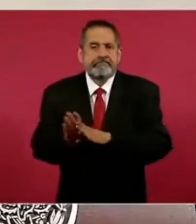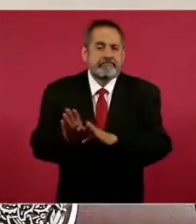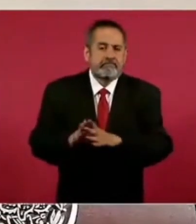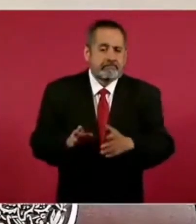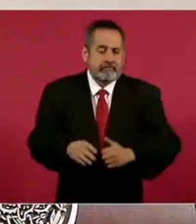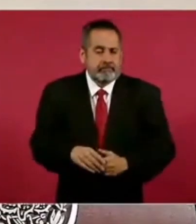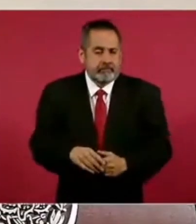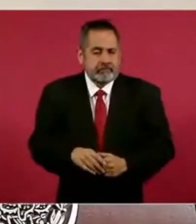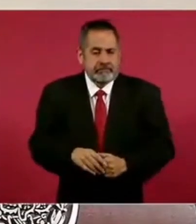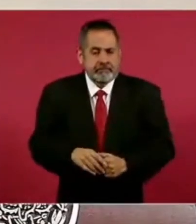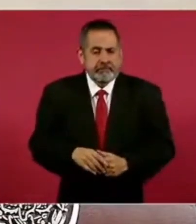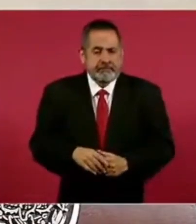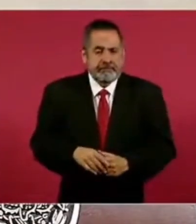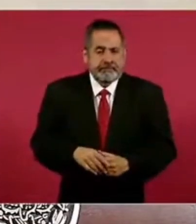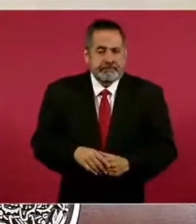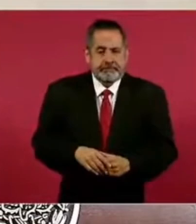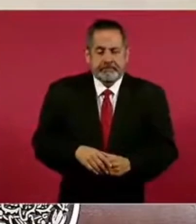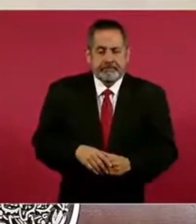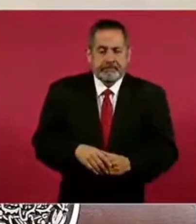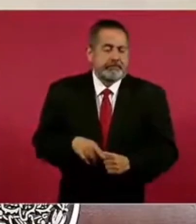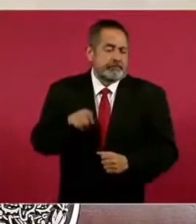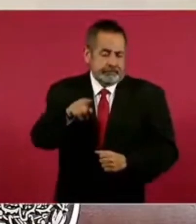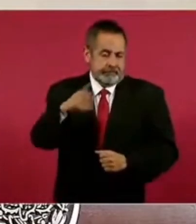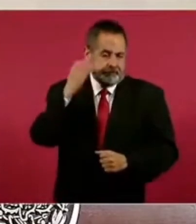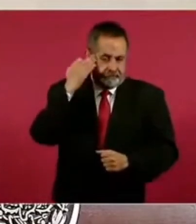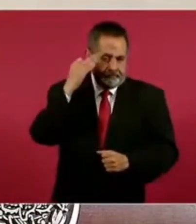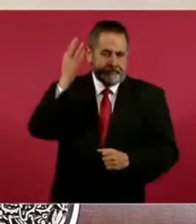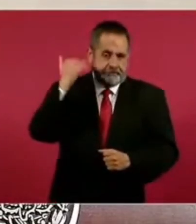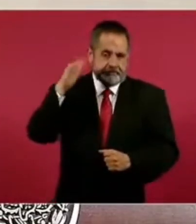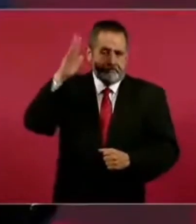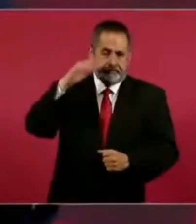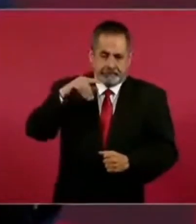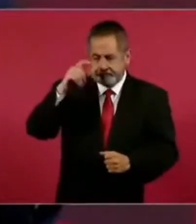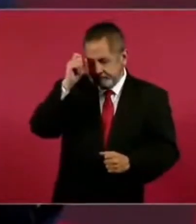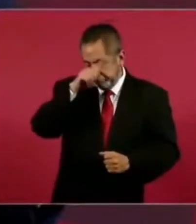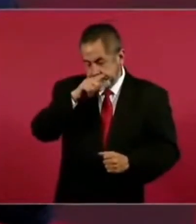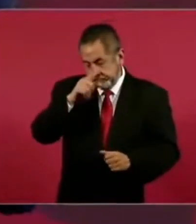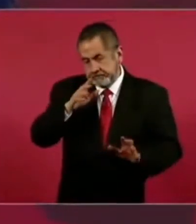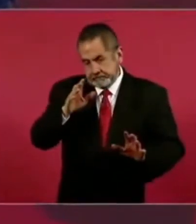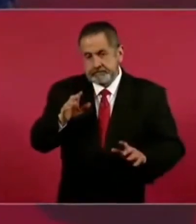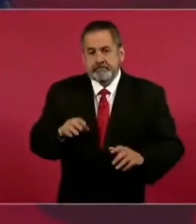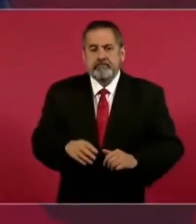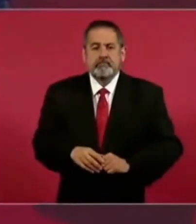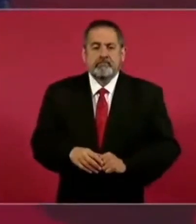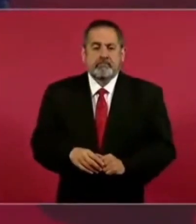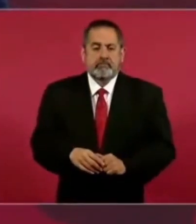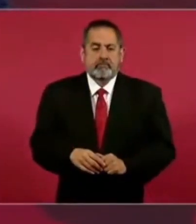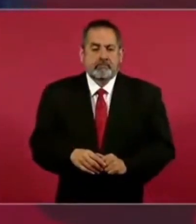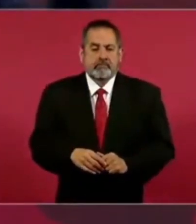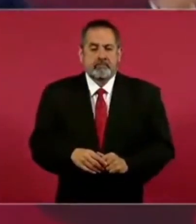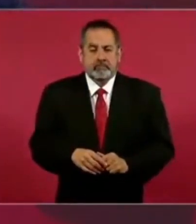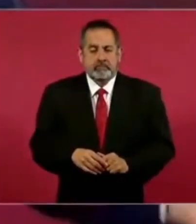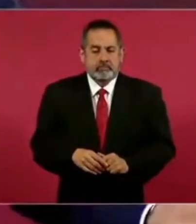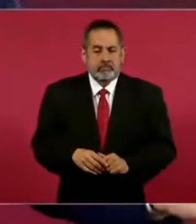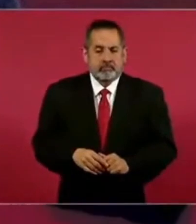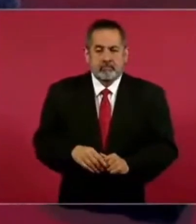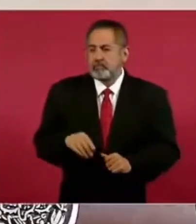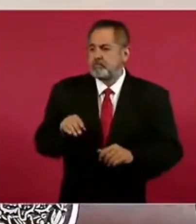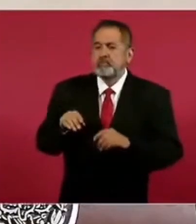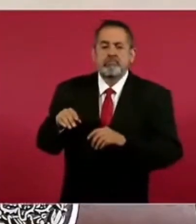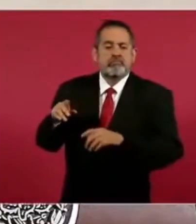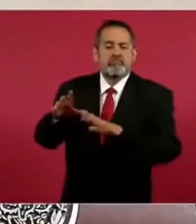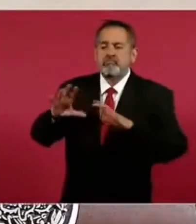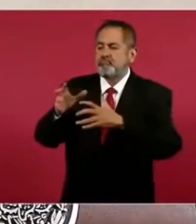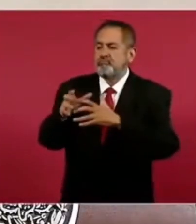Y en ese entonces era muy difícil. Se podía desbordar el movimiento,